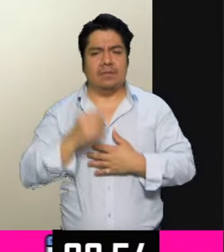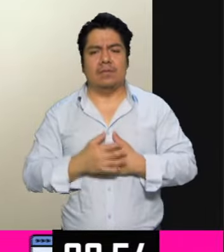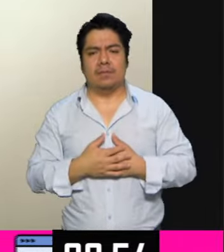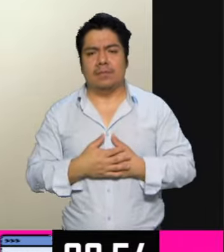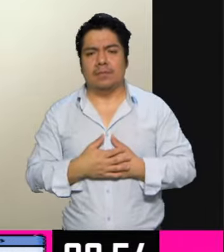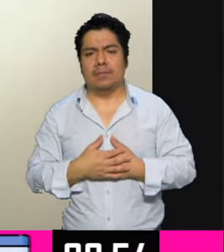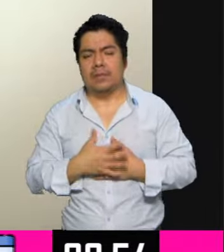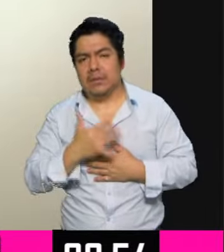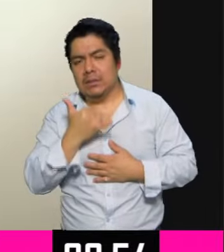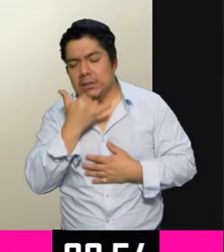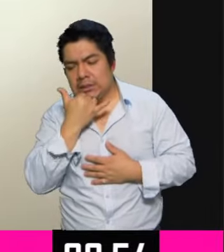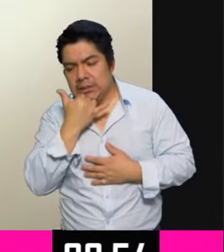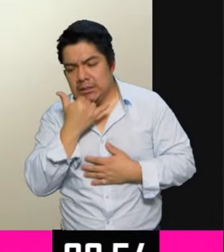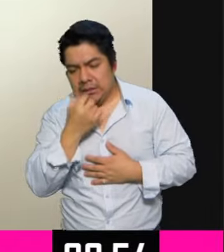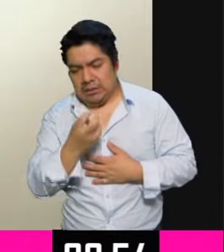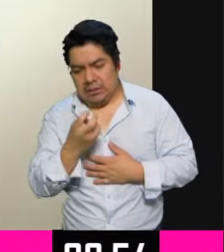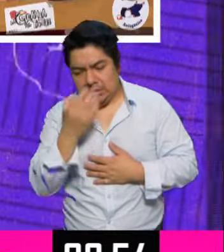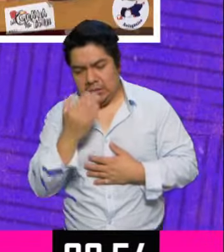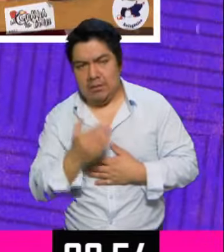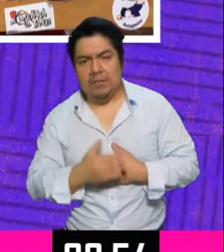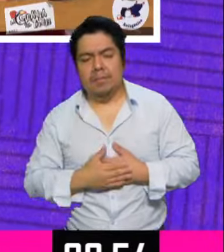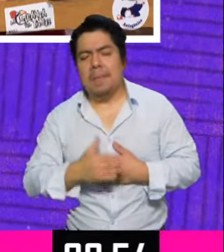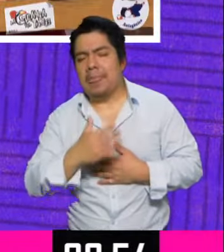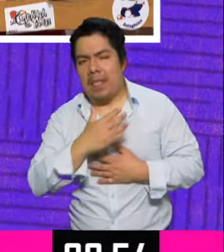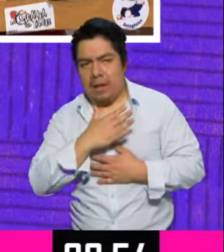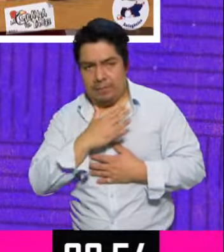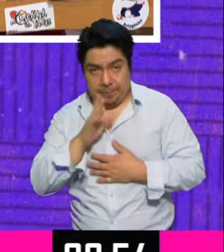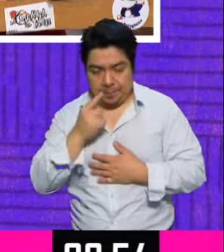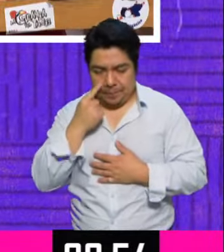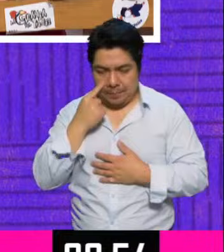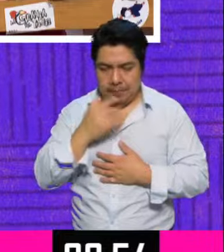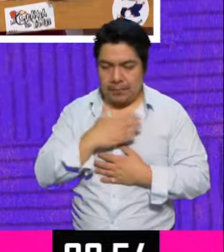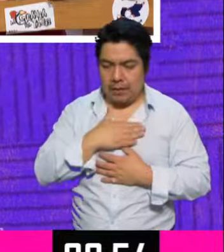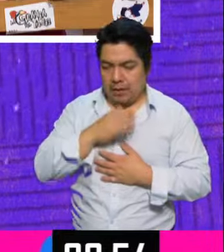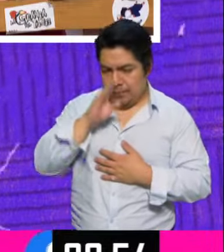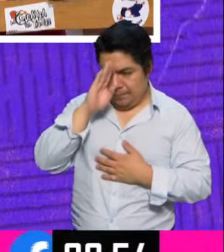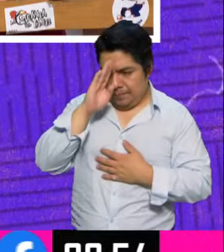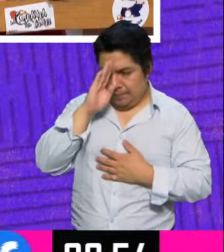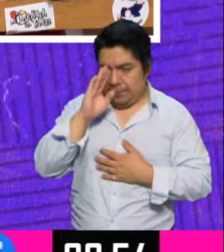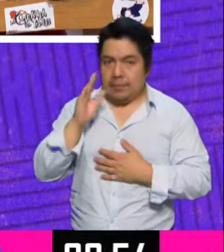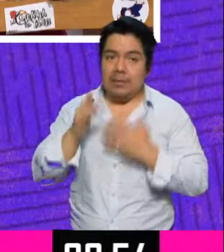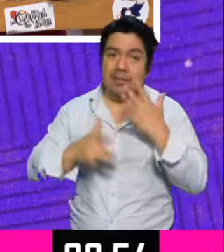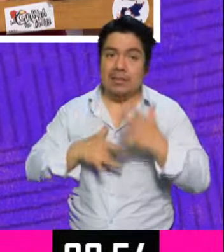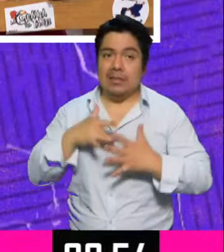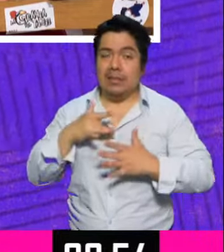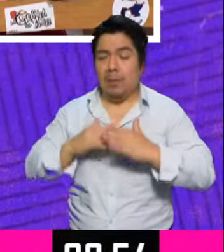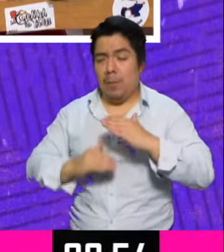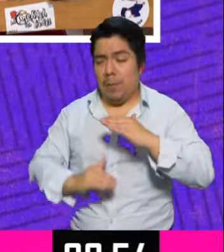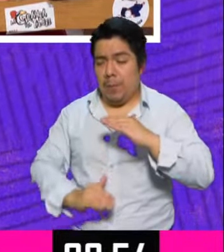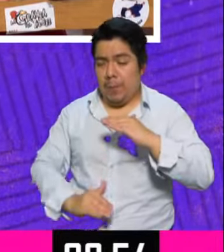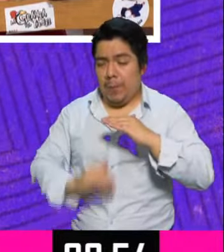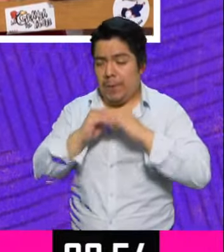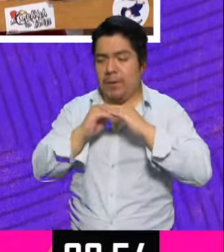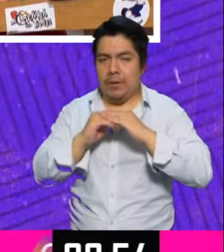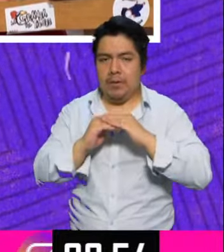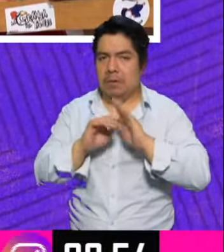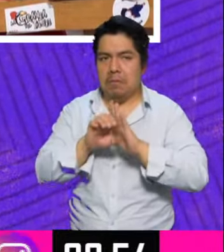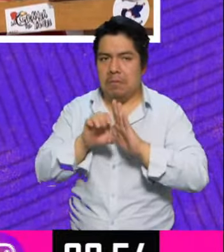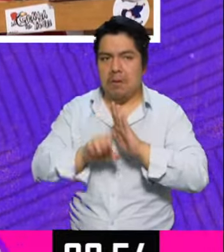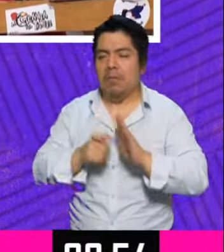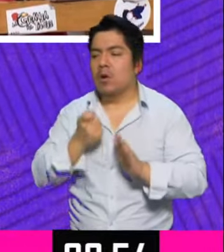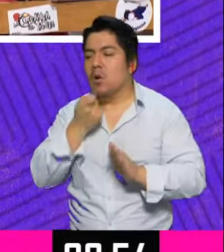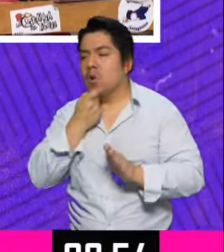sadismo No eso adelante yo creo que uno llega a topes inconcebibles hasta con un niño común